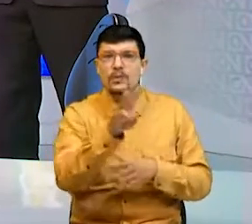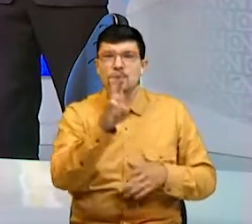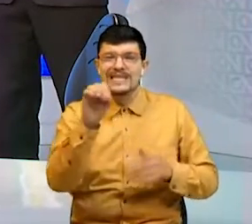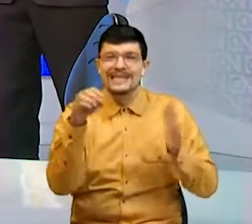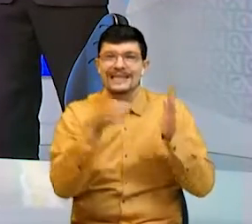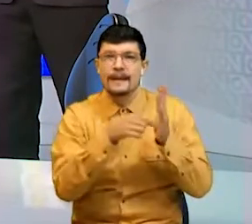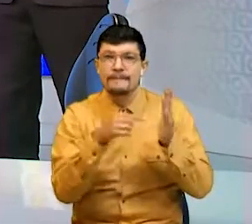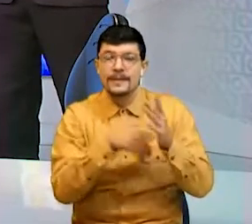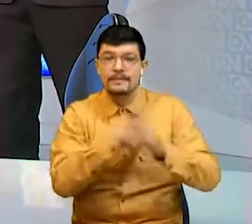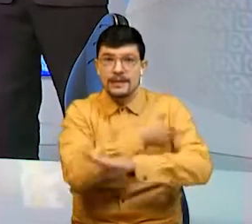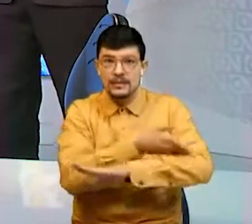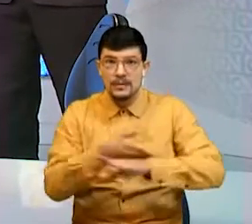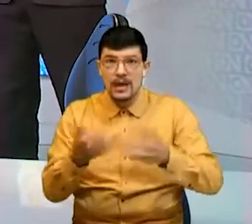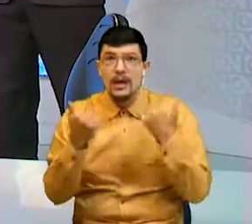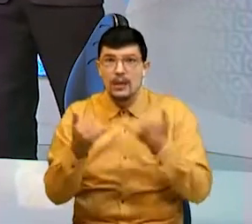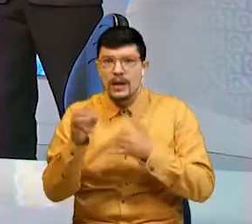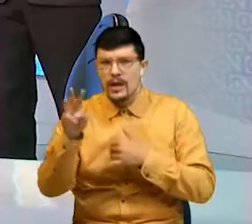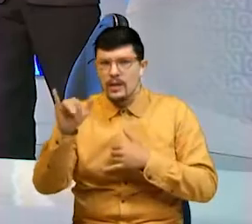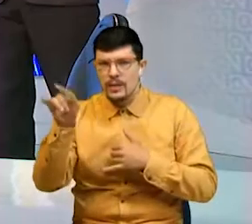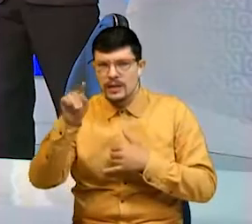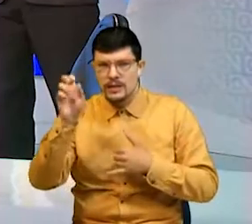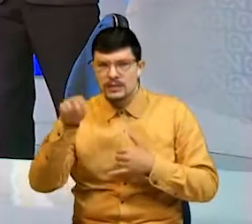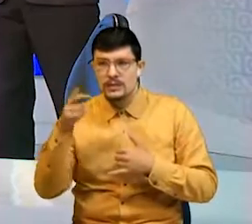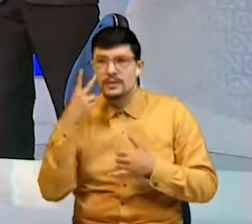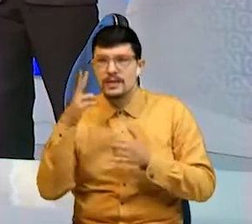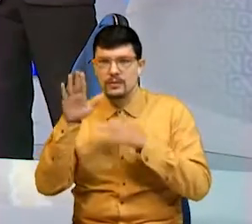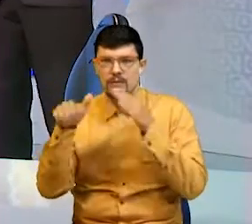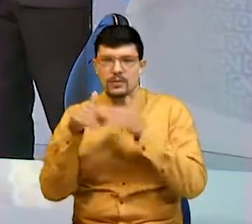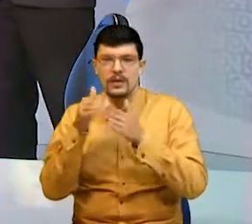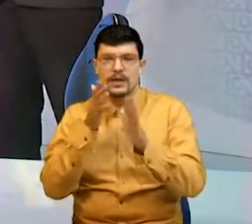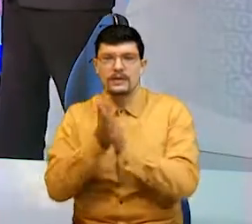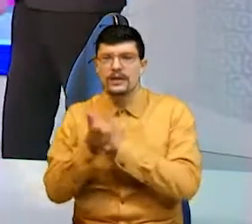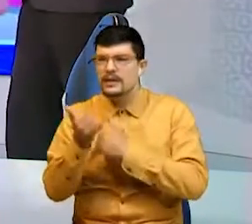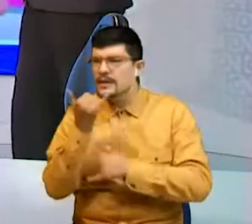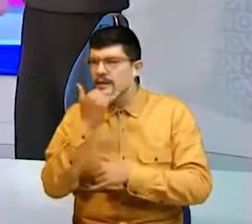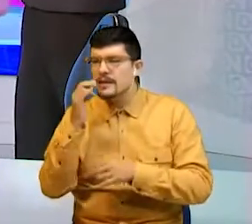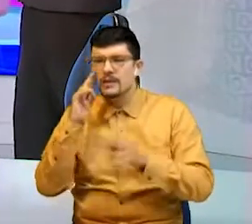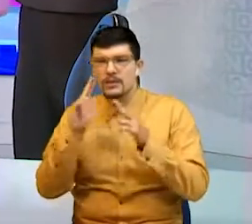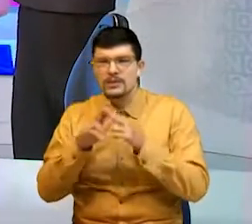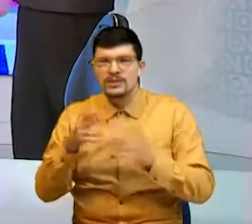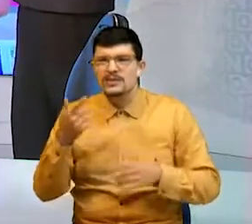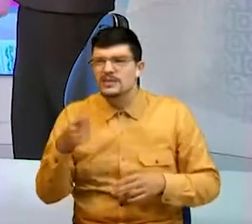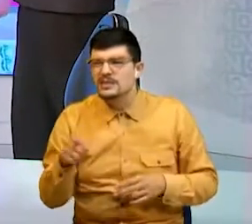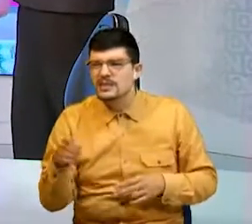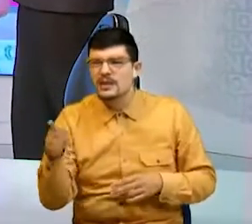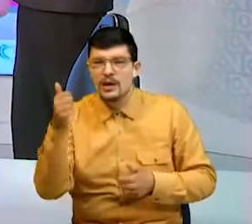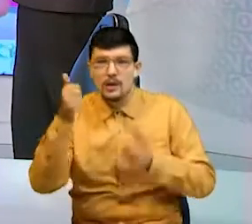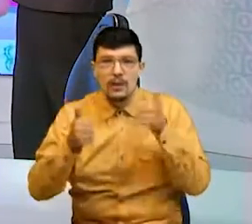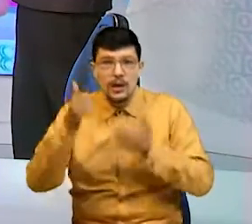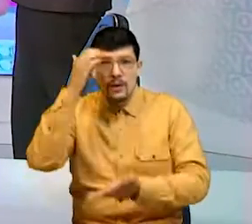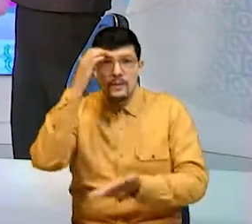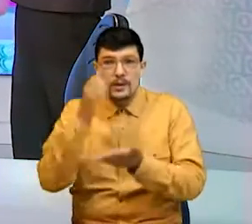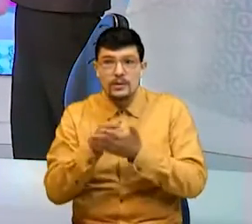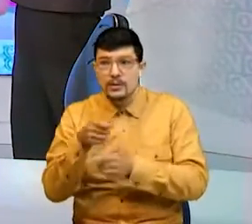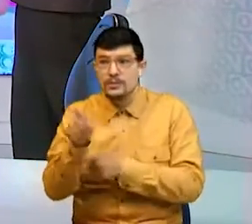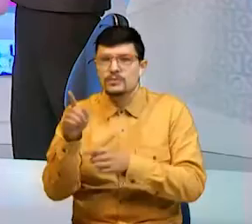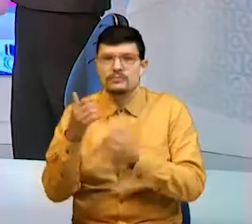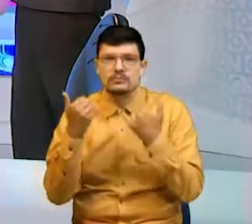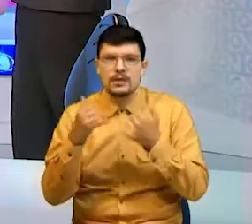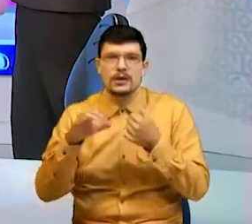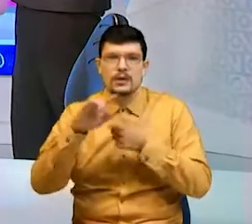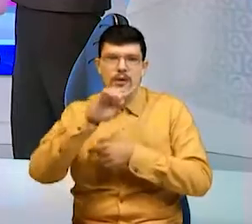millones de pesos. A esa hora Wilson Lozano se conecta con Oriente Noticias para conocer precisamente qué dice el actual gobierno sobre esta